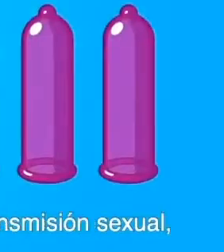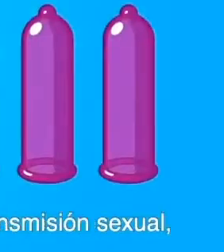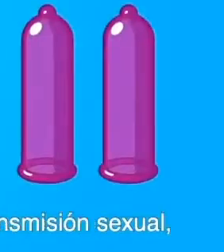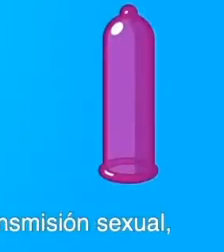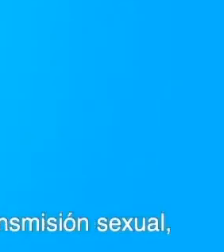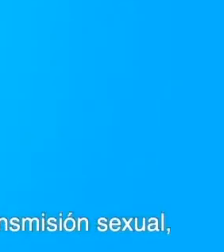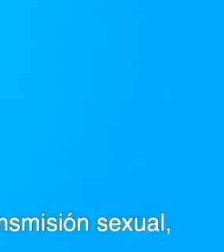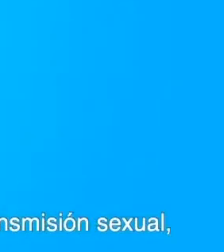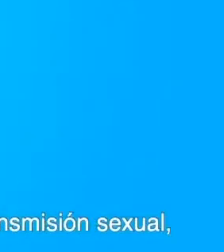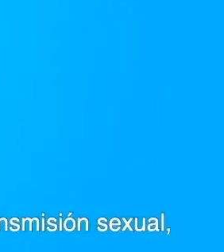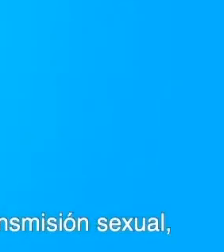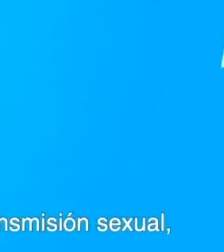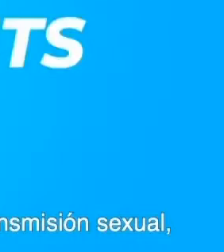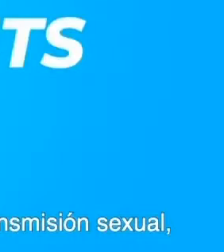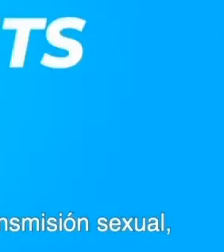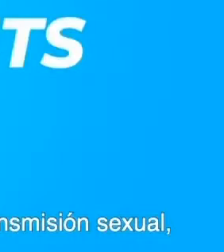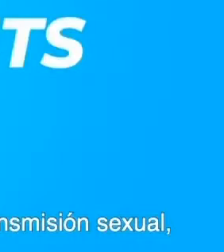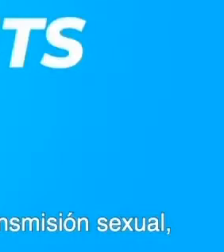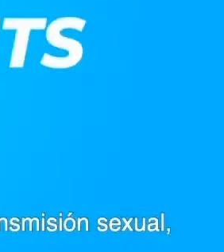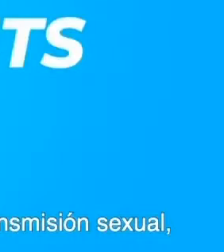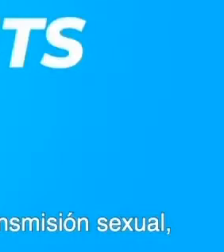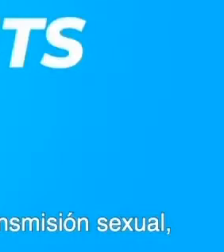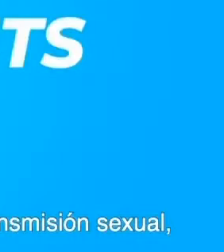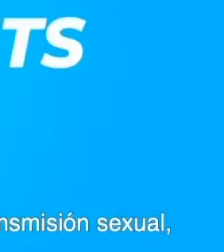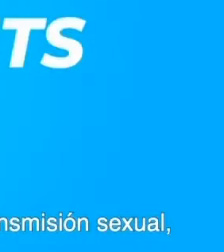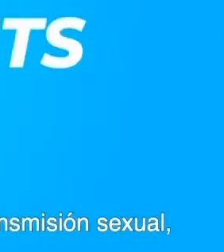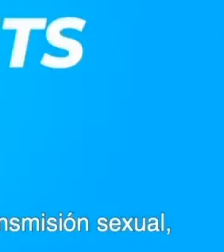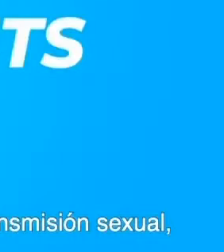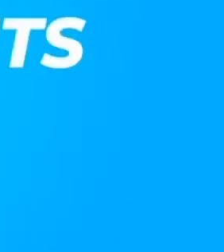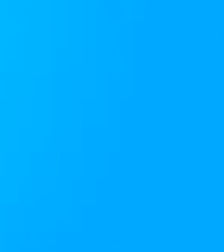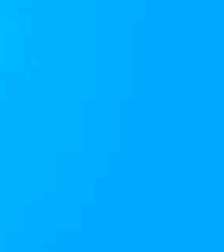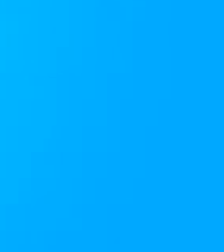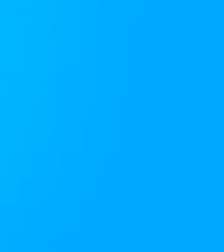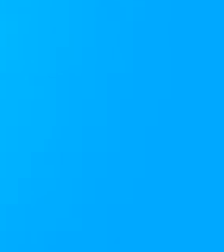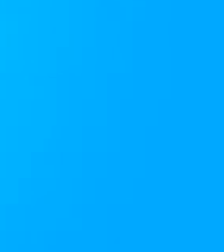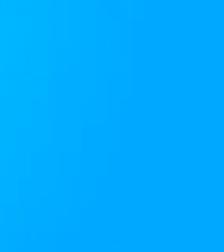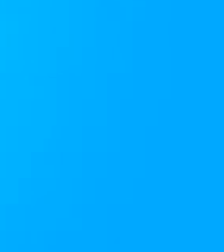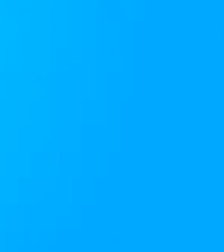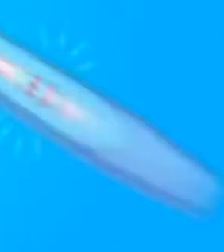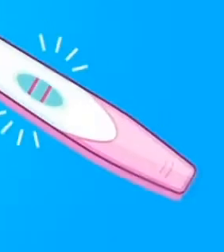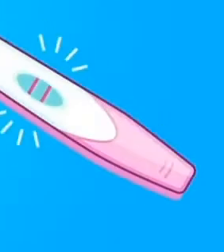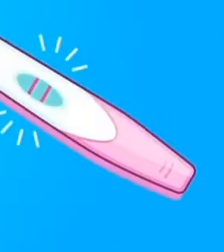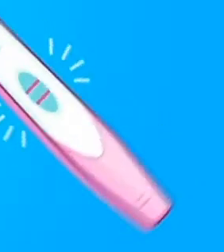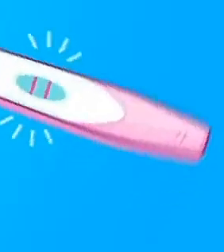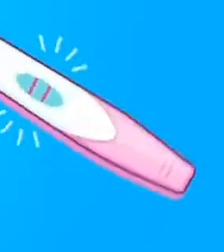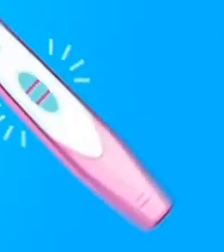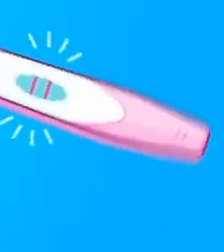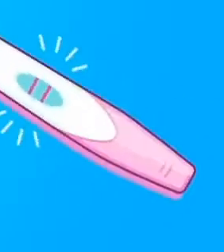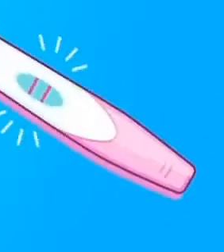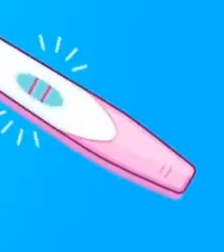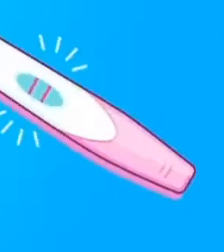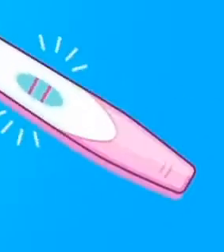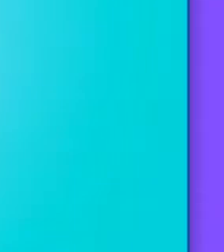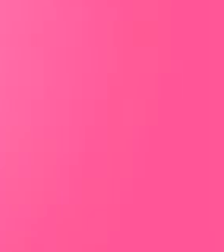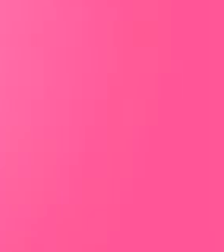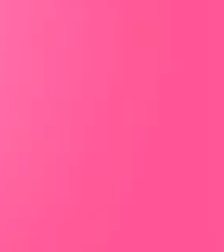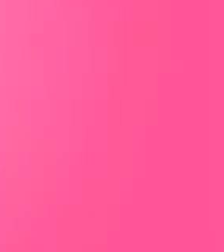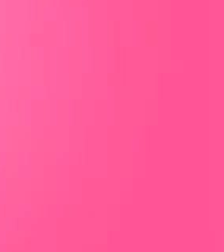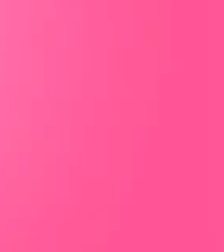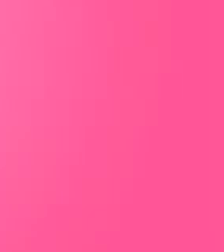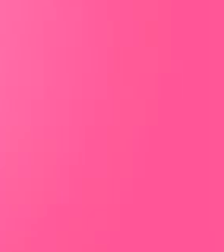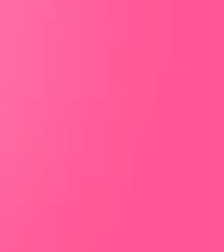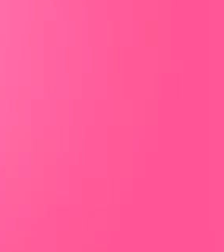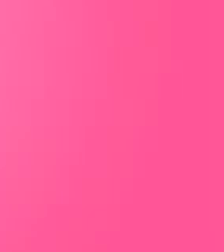cada pareja, te protege del VIH y otras infecciones de transmisión sexual. Además, evita embarazos no planeados.